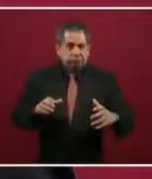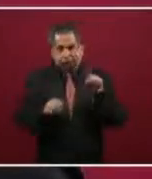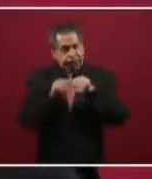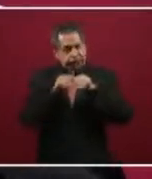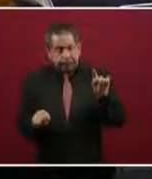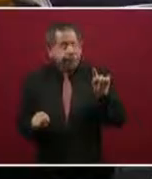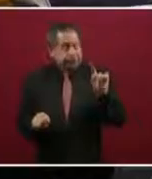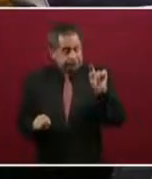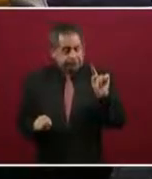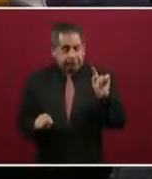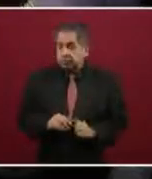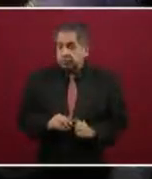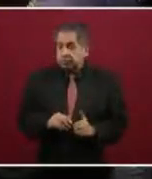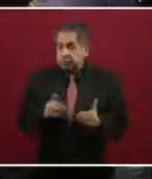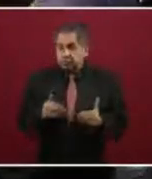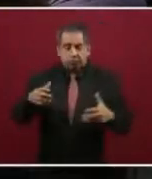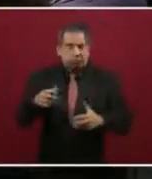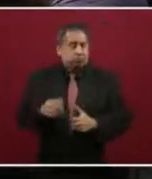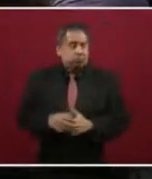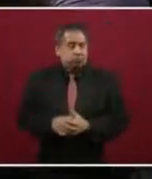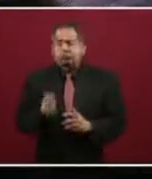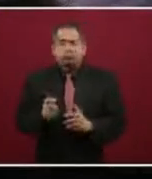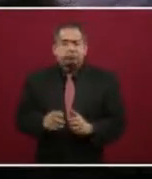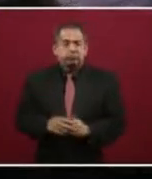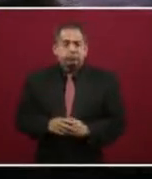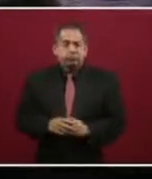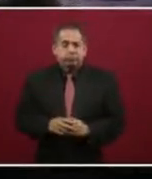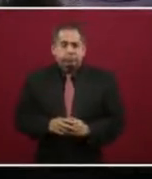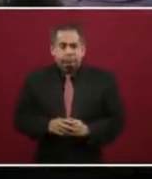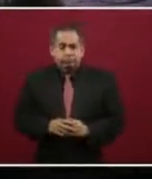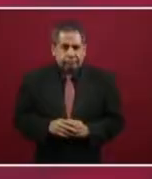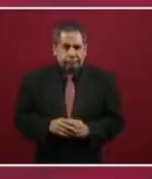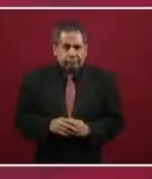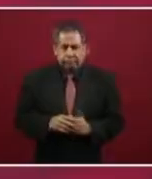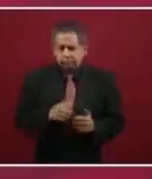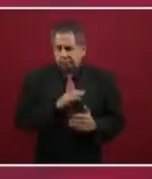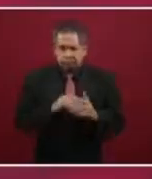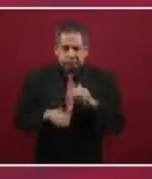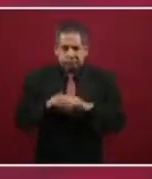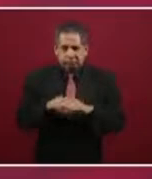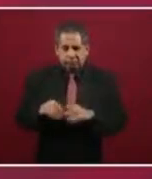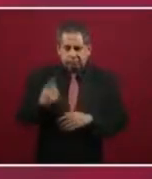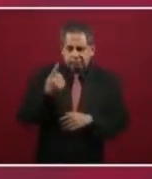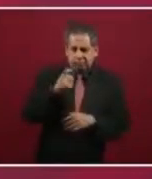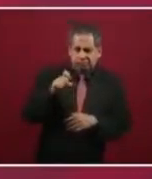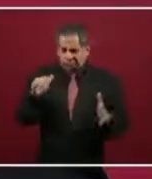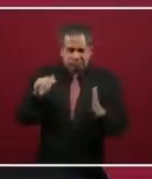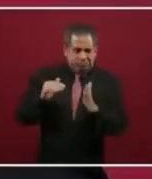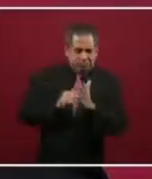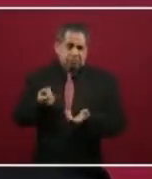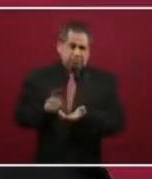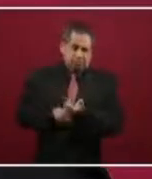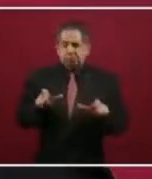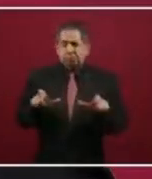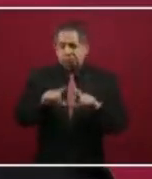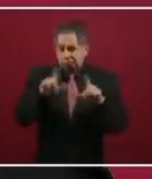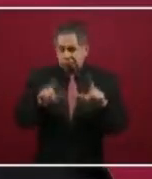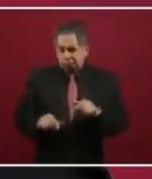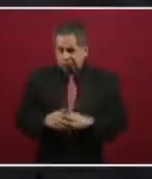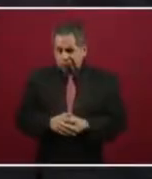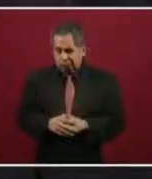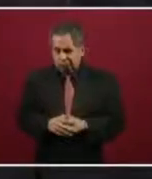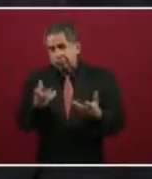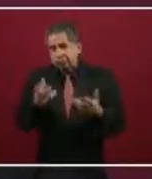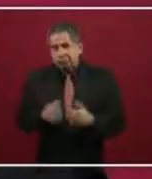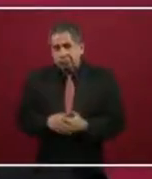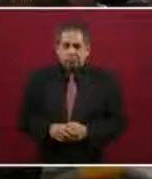el país, que van a ir aumentando. Vamos a llegar como a 130, 140 mil elementos. Fíjense, ¿saben